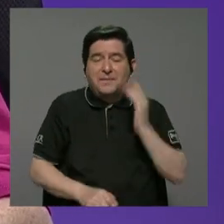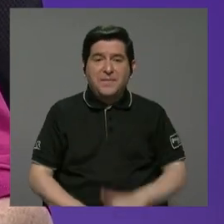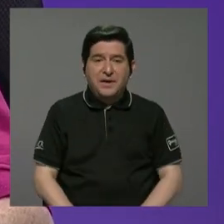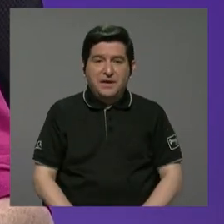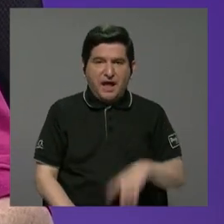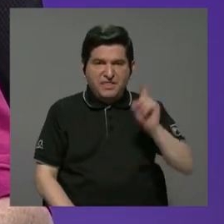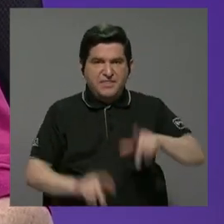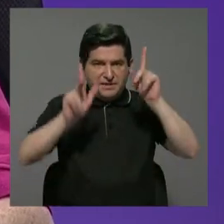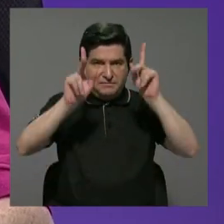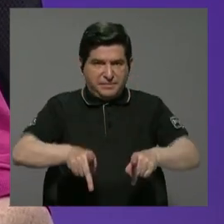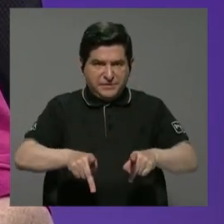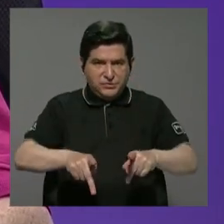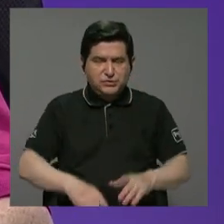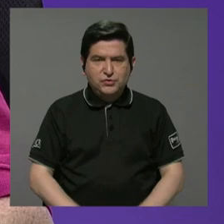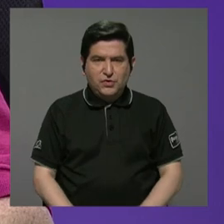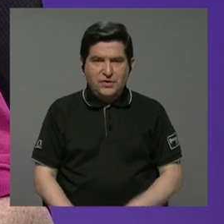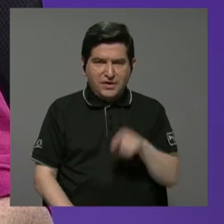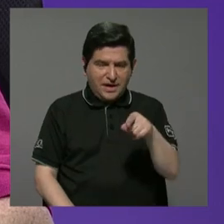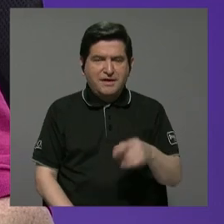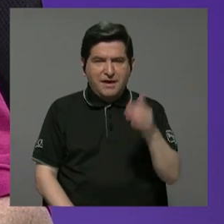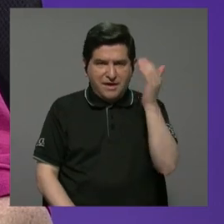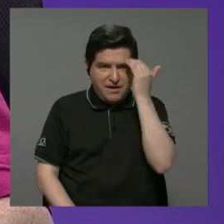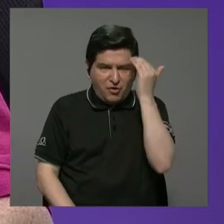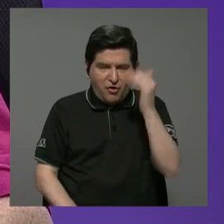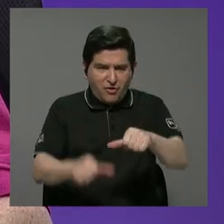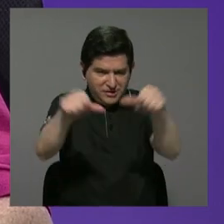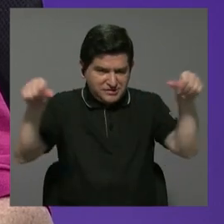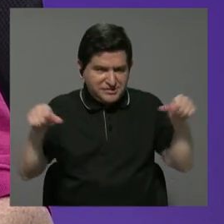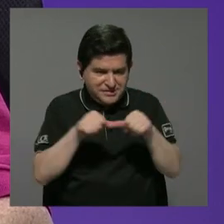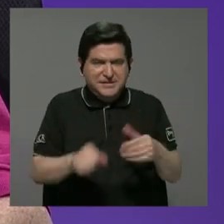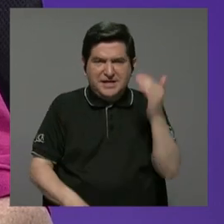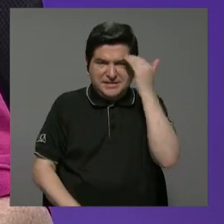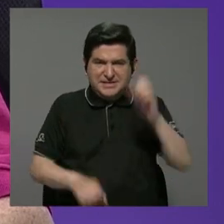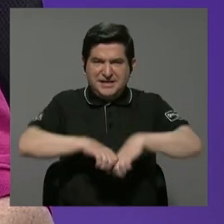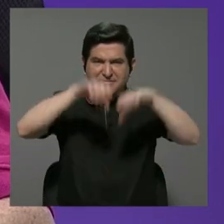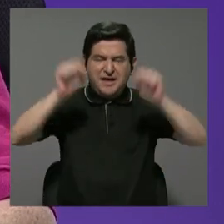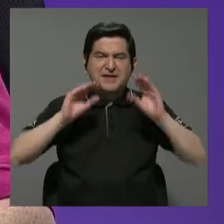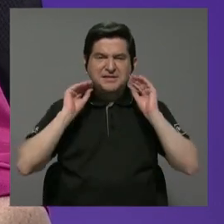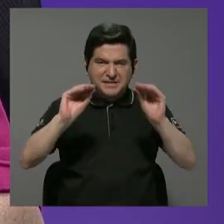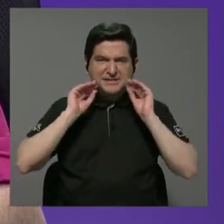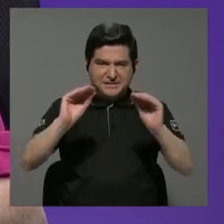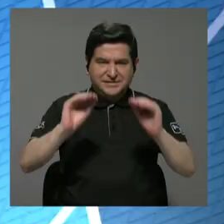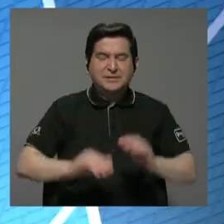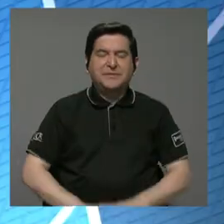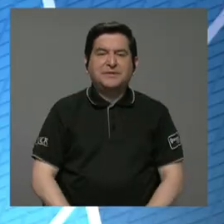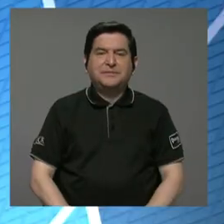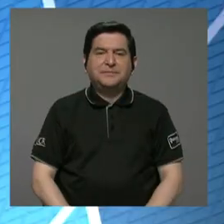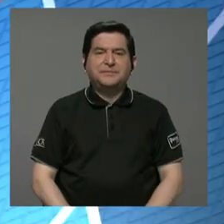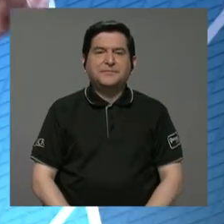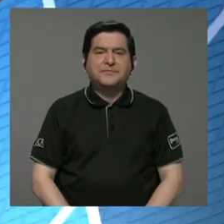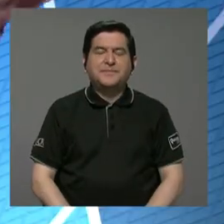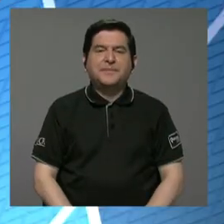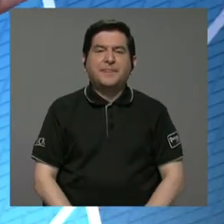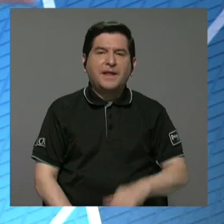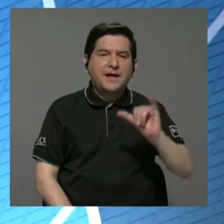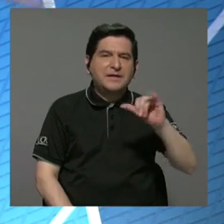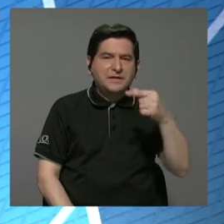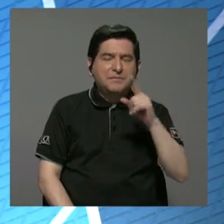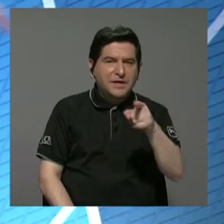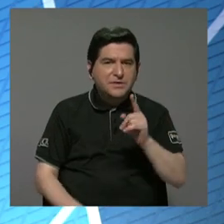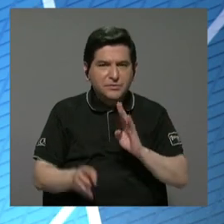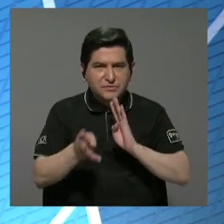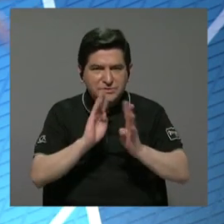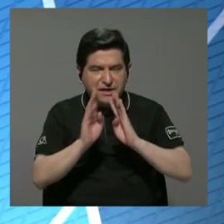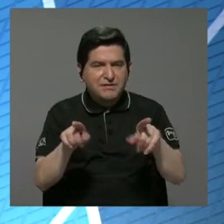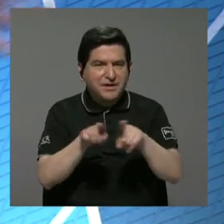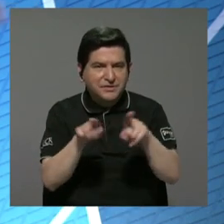que ser una persona que camine en las aulas, que sepa qué es el sistema educativo. Doña Yamilet, usted se quería referir, sí, tal vez como para